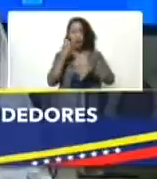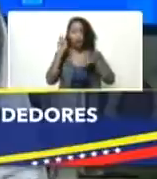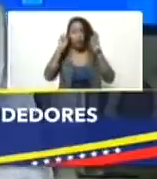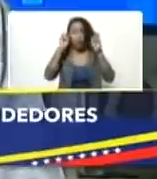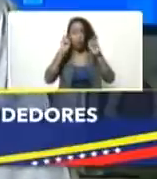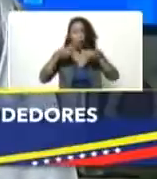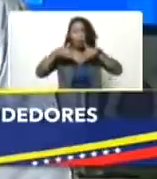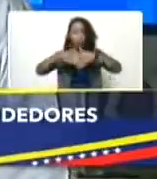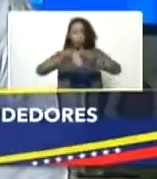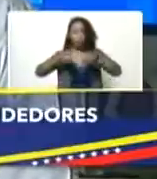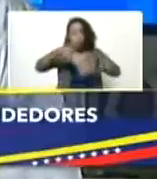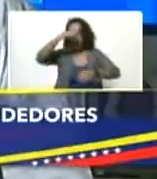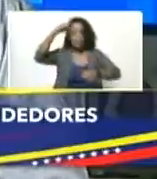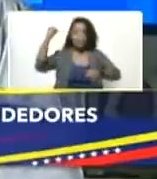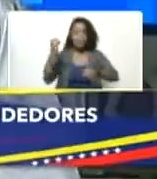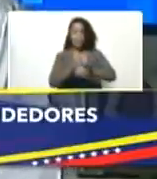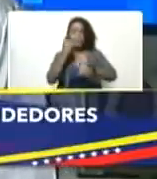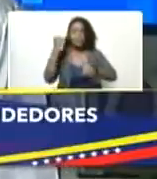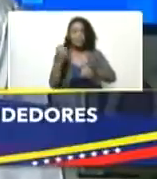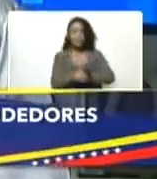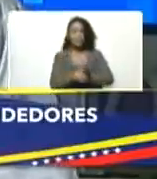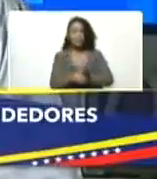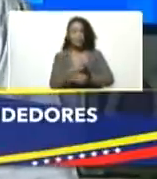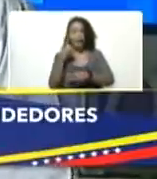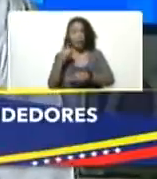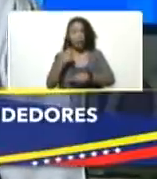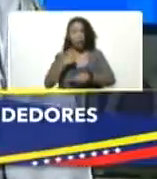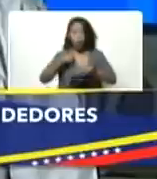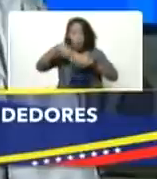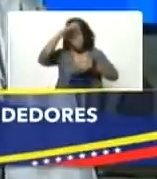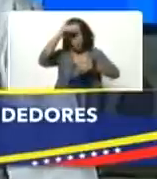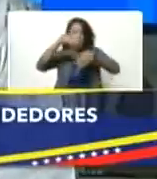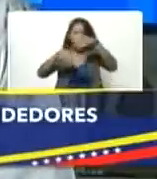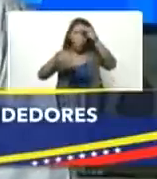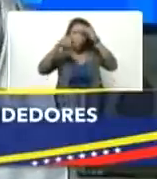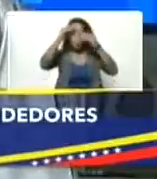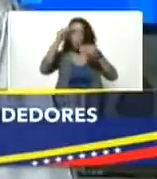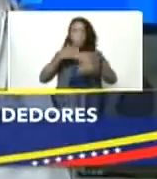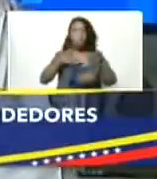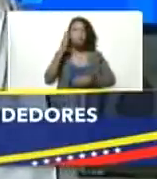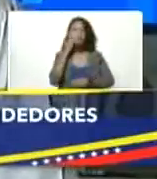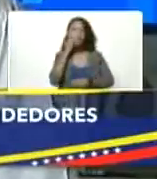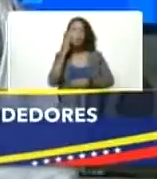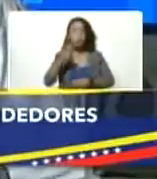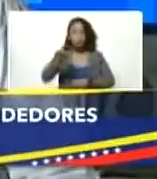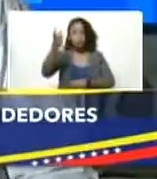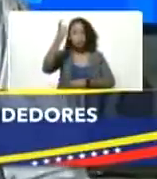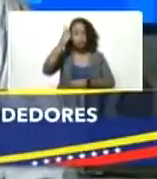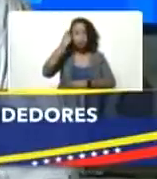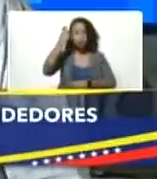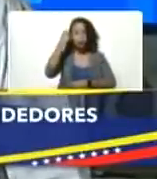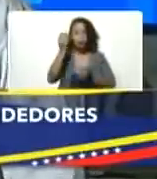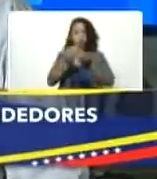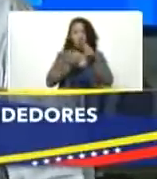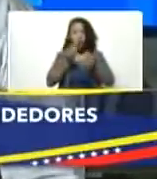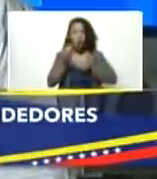textil, trabajando. Fue algo aprendido por mi madre. Mi madre me enseñó a sacar patrones, de allí